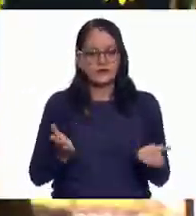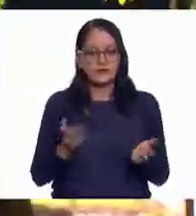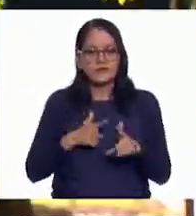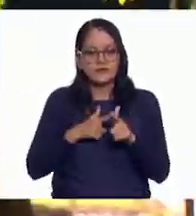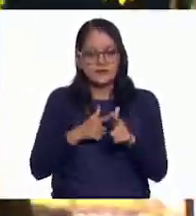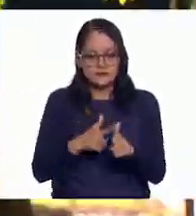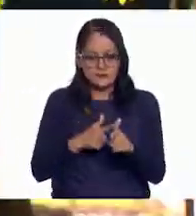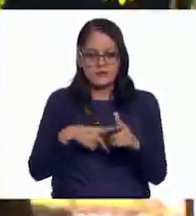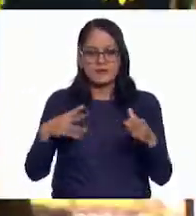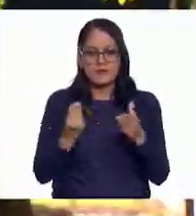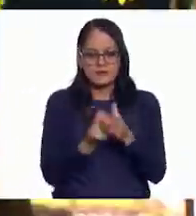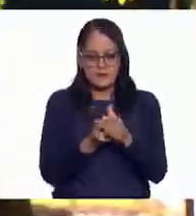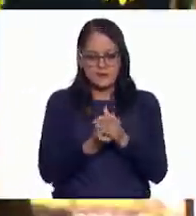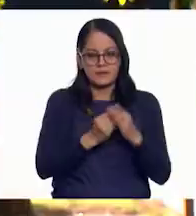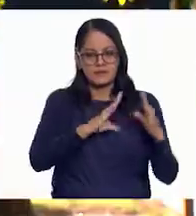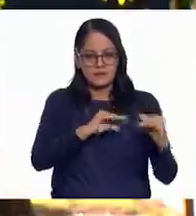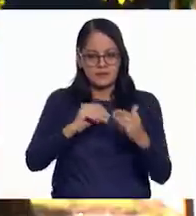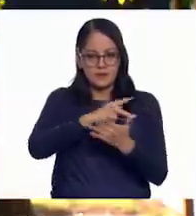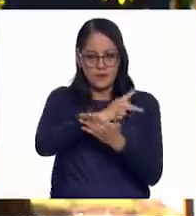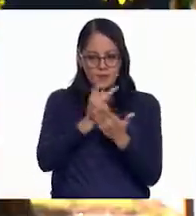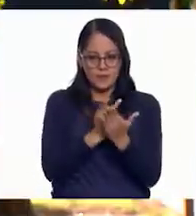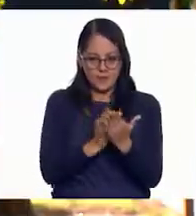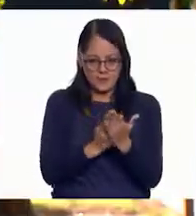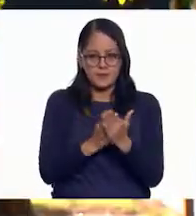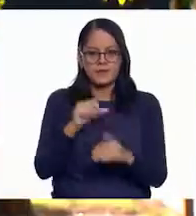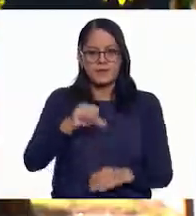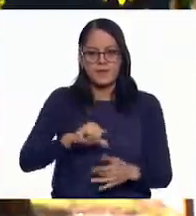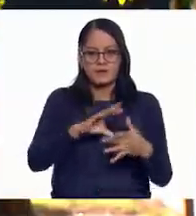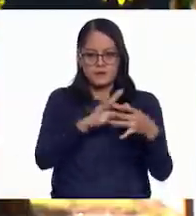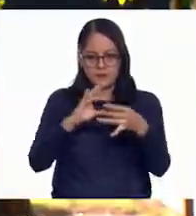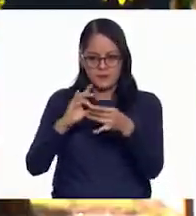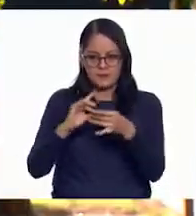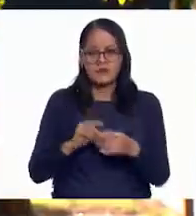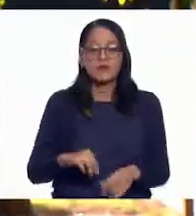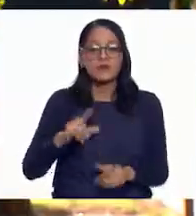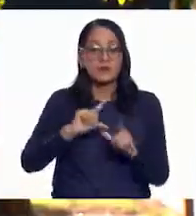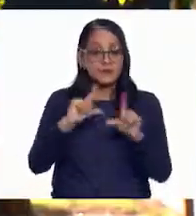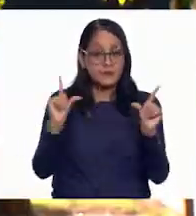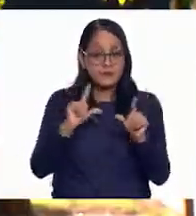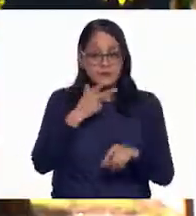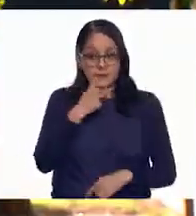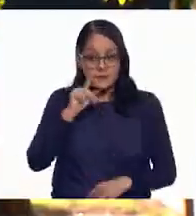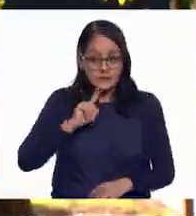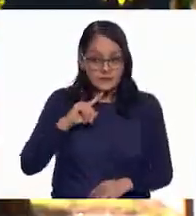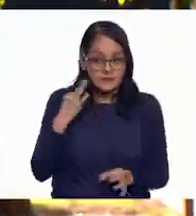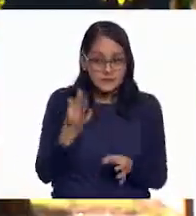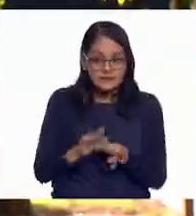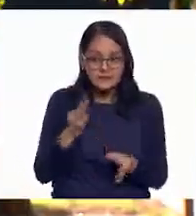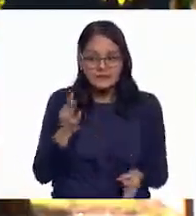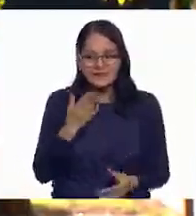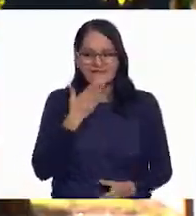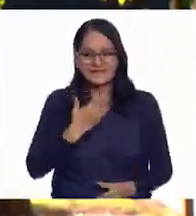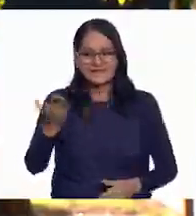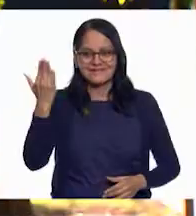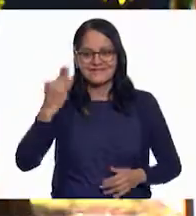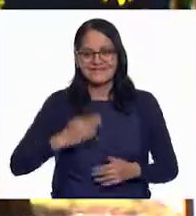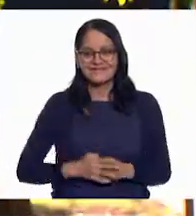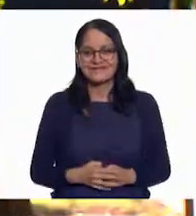es momento de seguir con el programa de hoy. ¿Listas? ¿Listos?